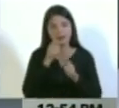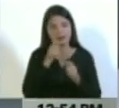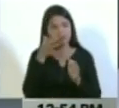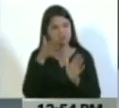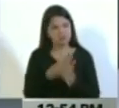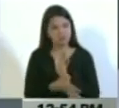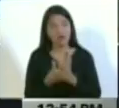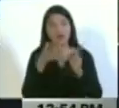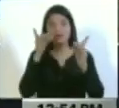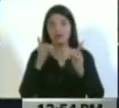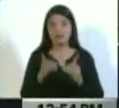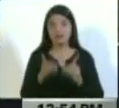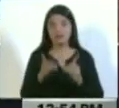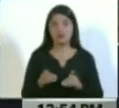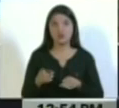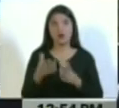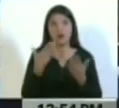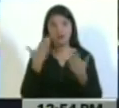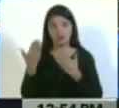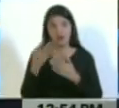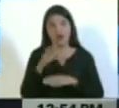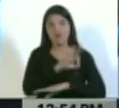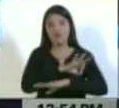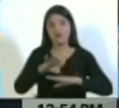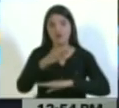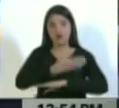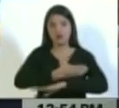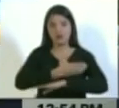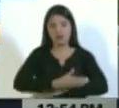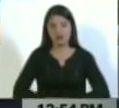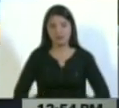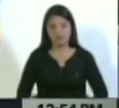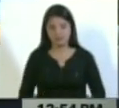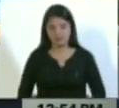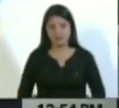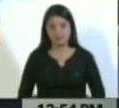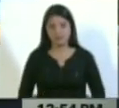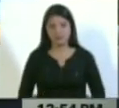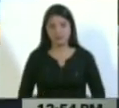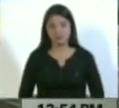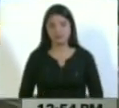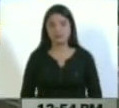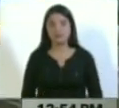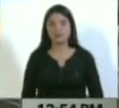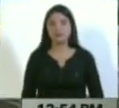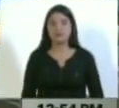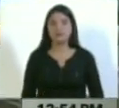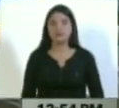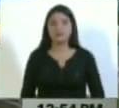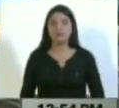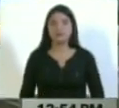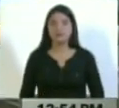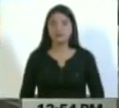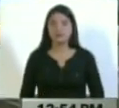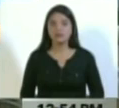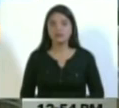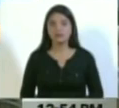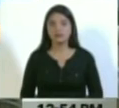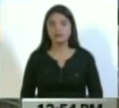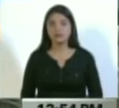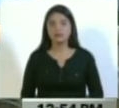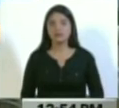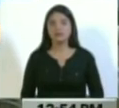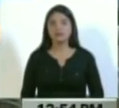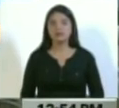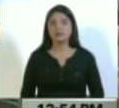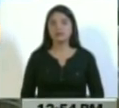de las medidas que se implementan en la zona fronteriza. Escuchemos de inmediato palabras del gobernador. De actividad no consona con los preparativos